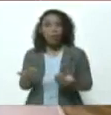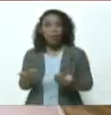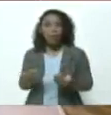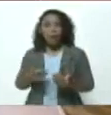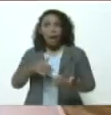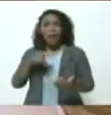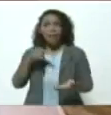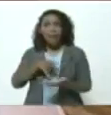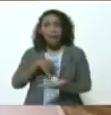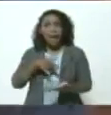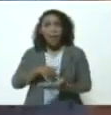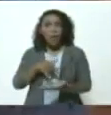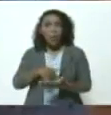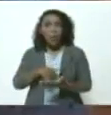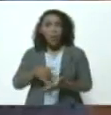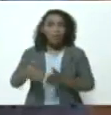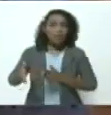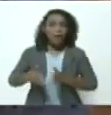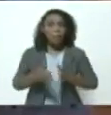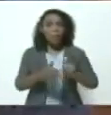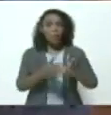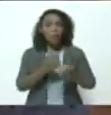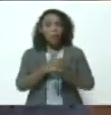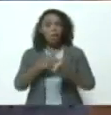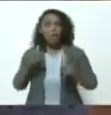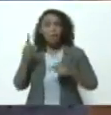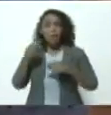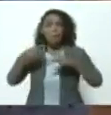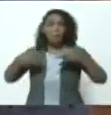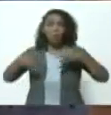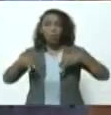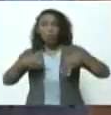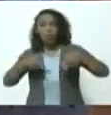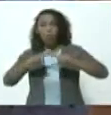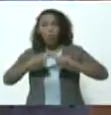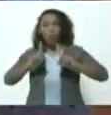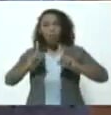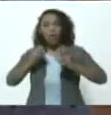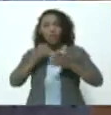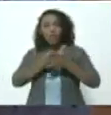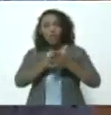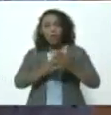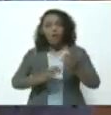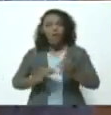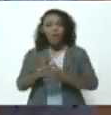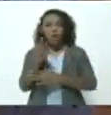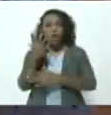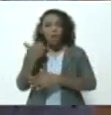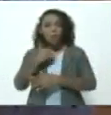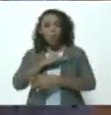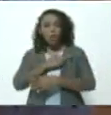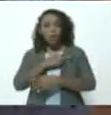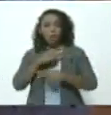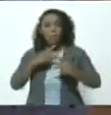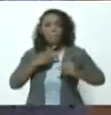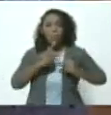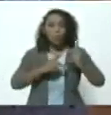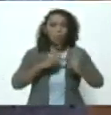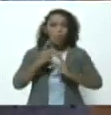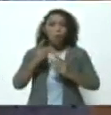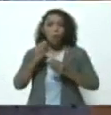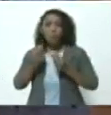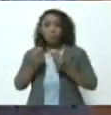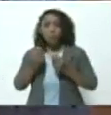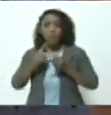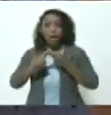Carabobo, precisamente al ser Caminos de Libertad, se pasea también por otras batallas que fueron fundamentales en nuestro proceso. Muchas de esas